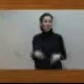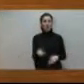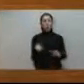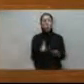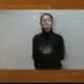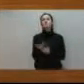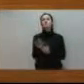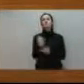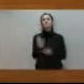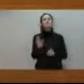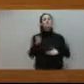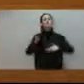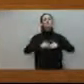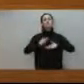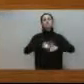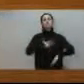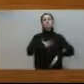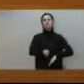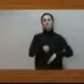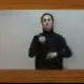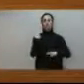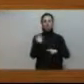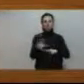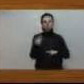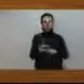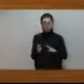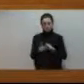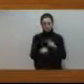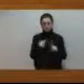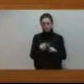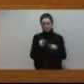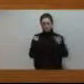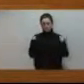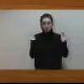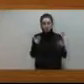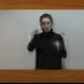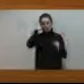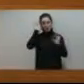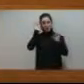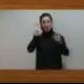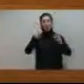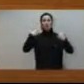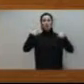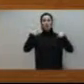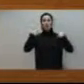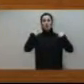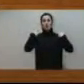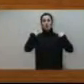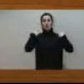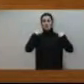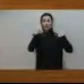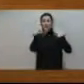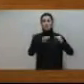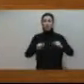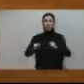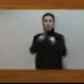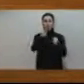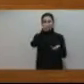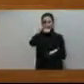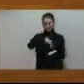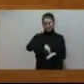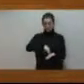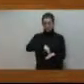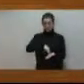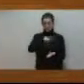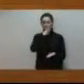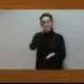una mínima valentía política y algún mínimo sentido de la responsabilidad presenciando este debate, porque creo que podría